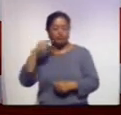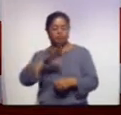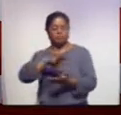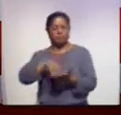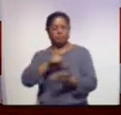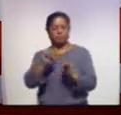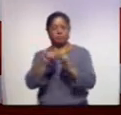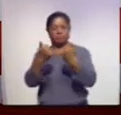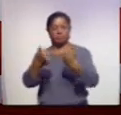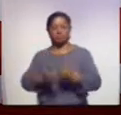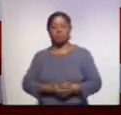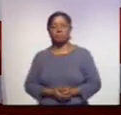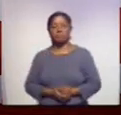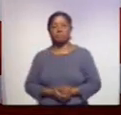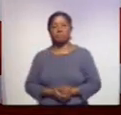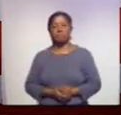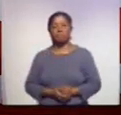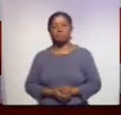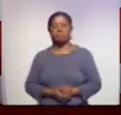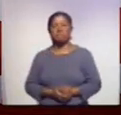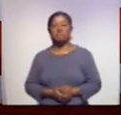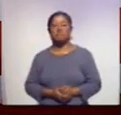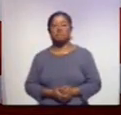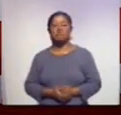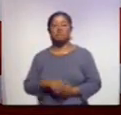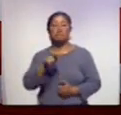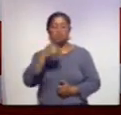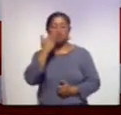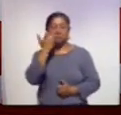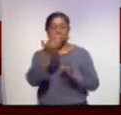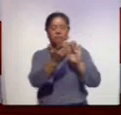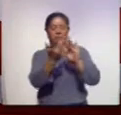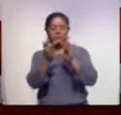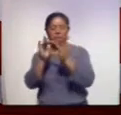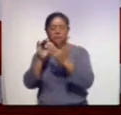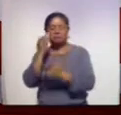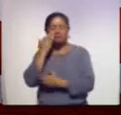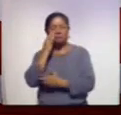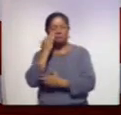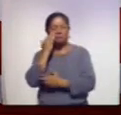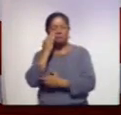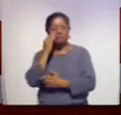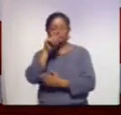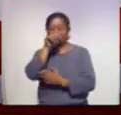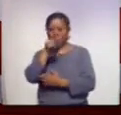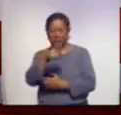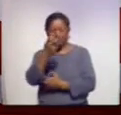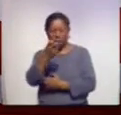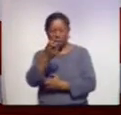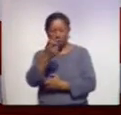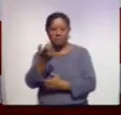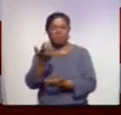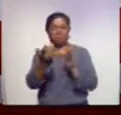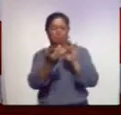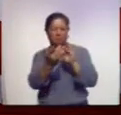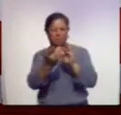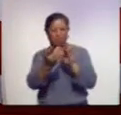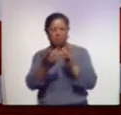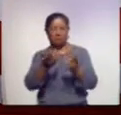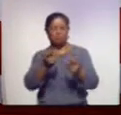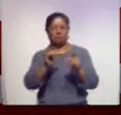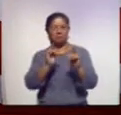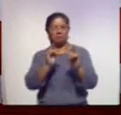Radio Calpulalpan. Ponemos a su disposición nuestra página en Facebook, que también ahí estamos transmitiendo de